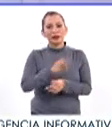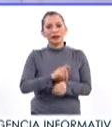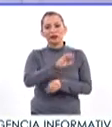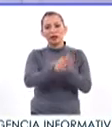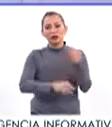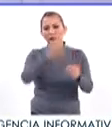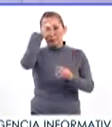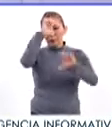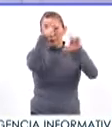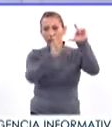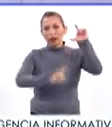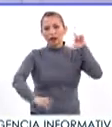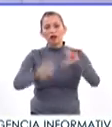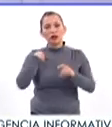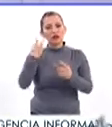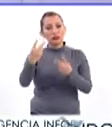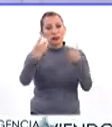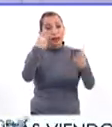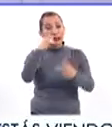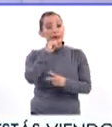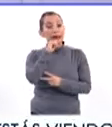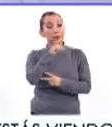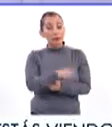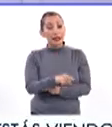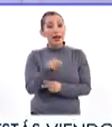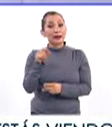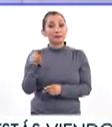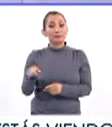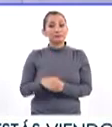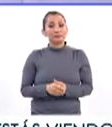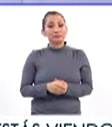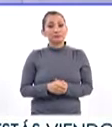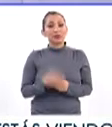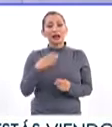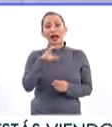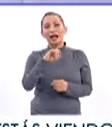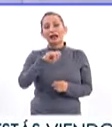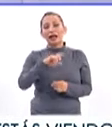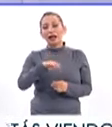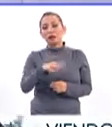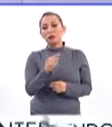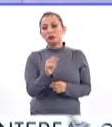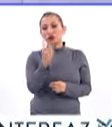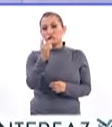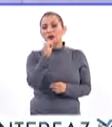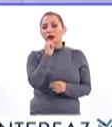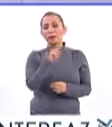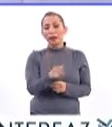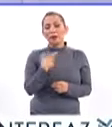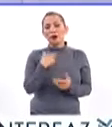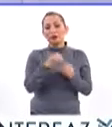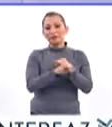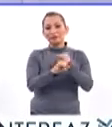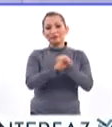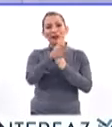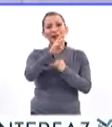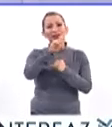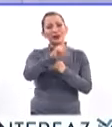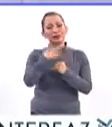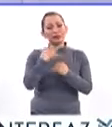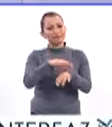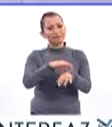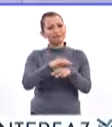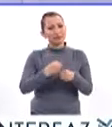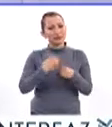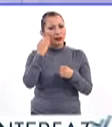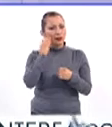toda la República Mexicana, quienes nos siguen, además de el canal 14.2, también por las redes sociales, completamente